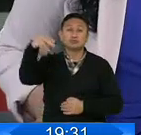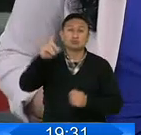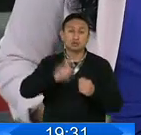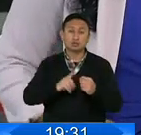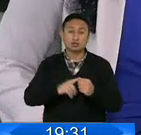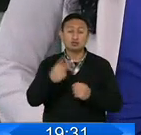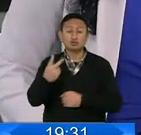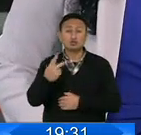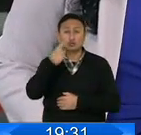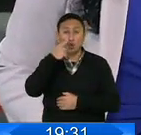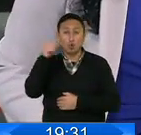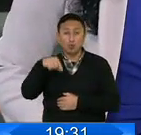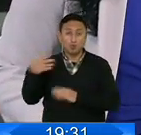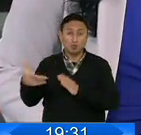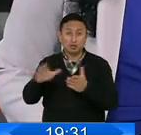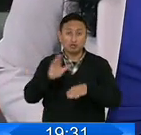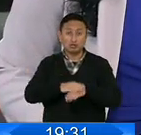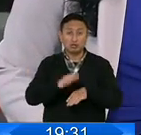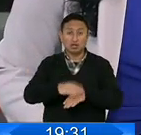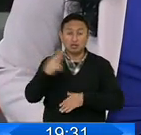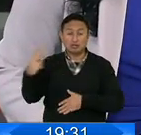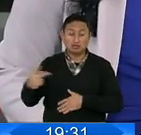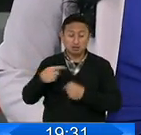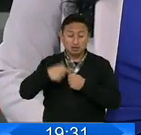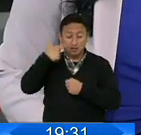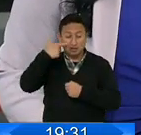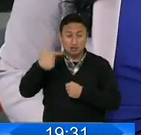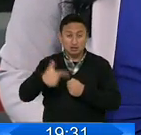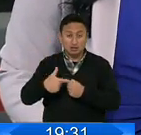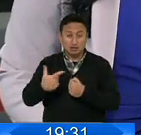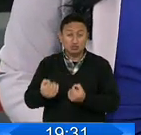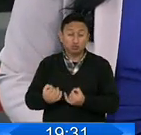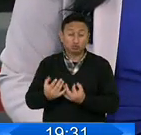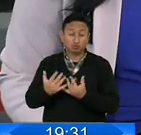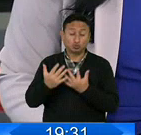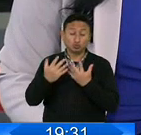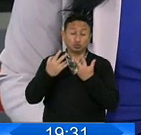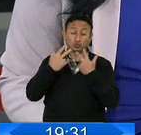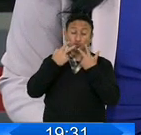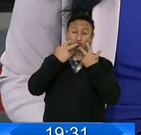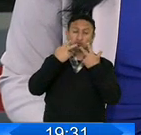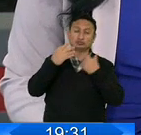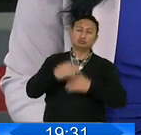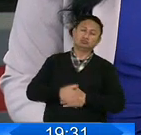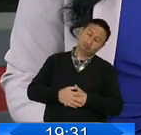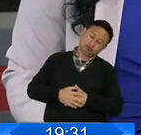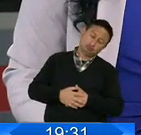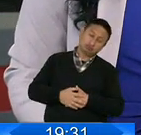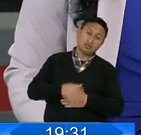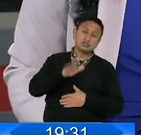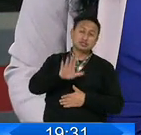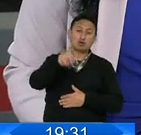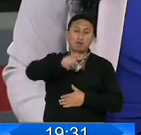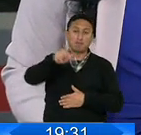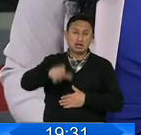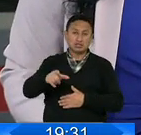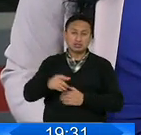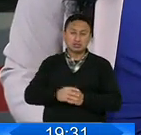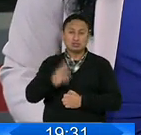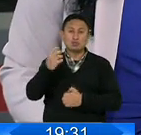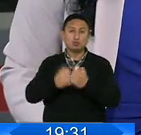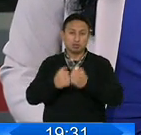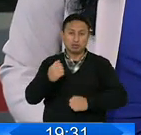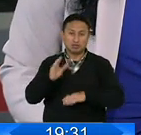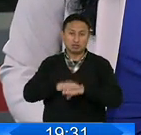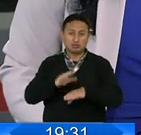hombres fallecieron por intoxicación con monóxido de carbono. En total, 5 personas resultaron afectadas por